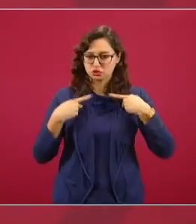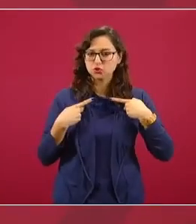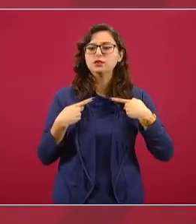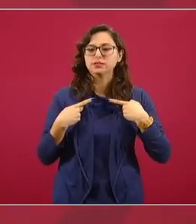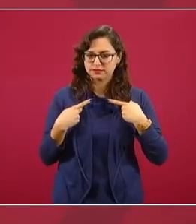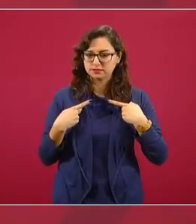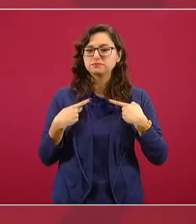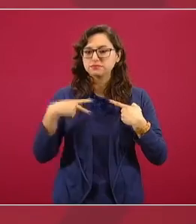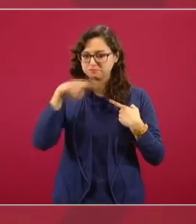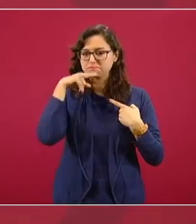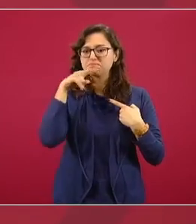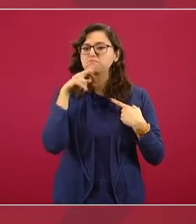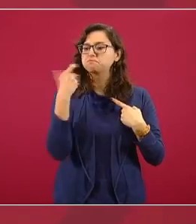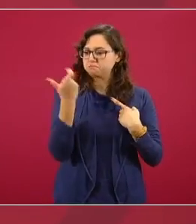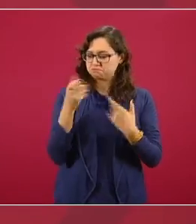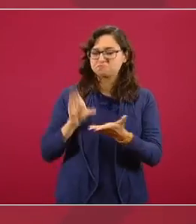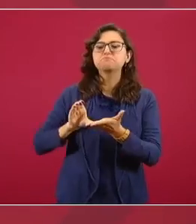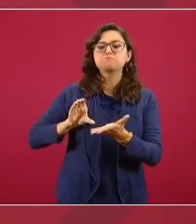solo